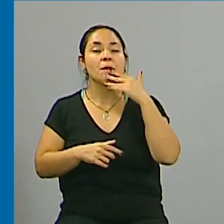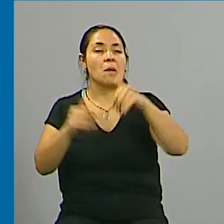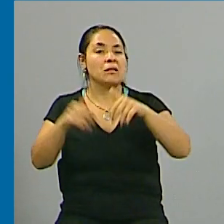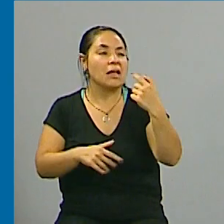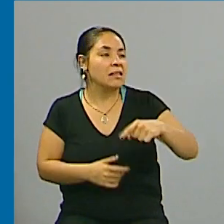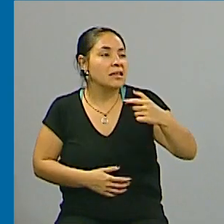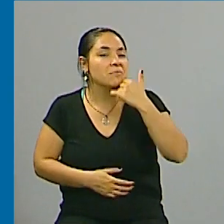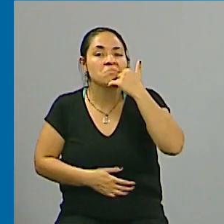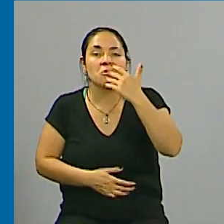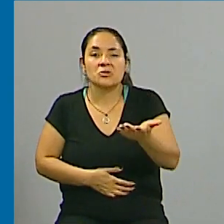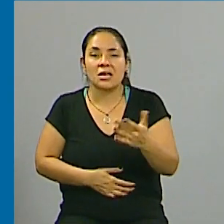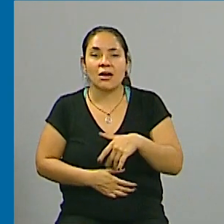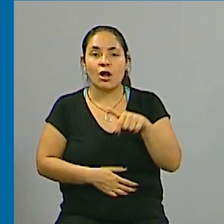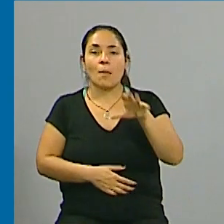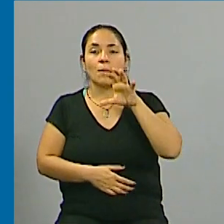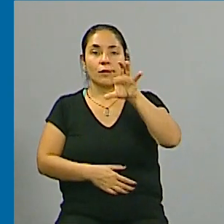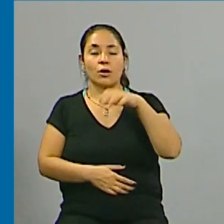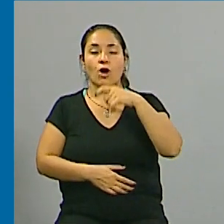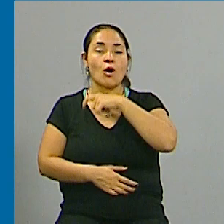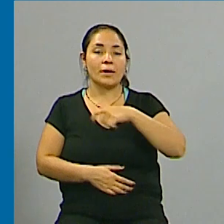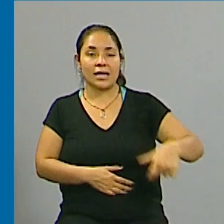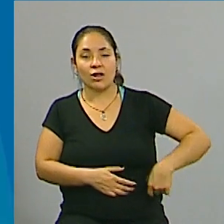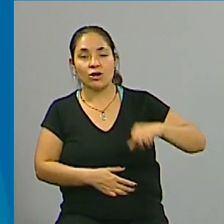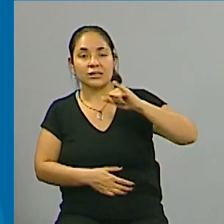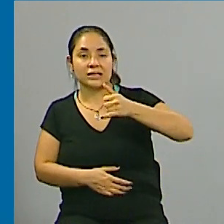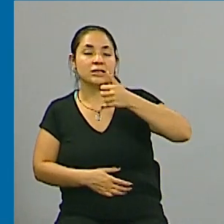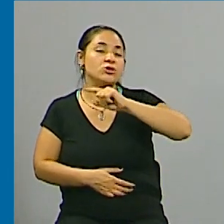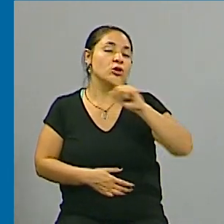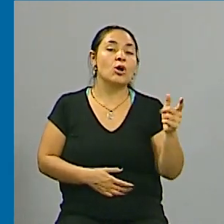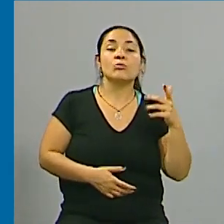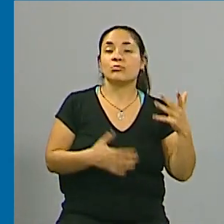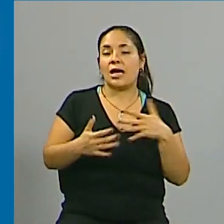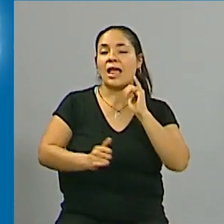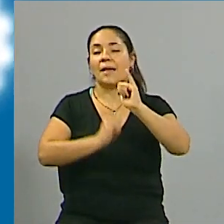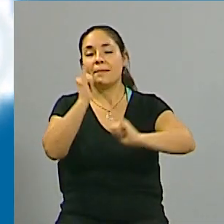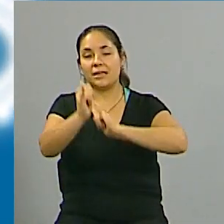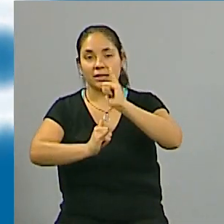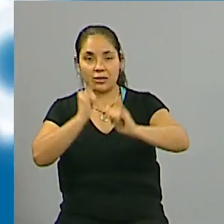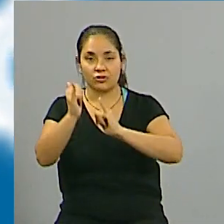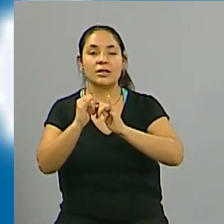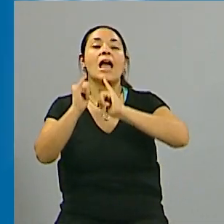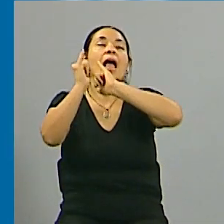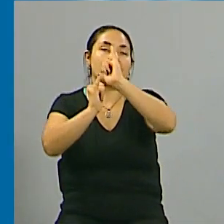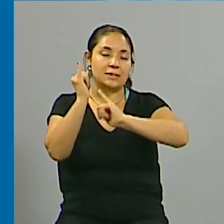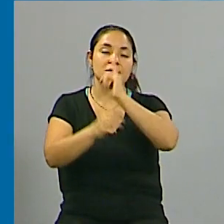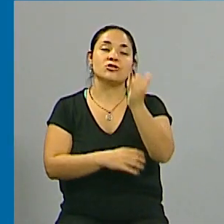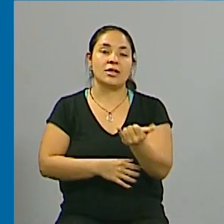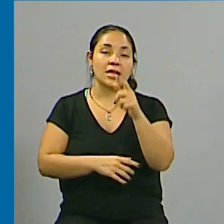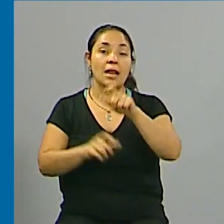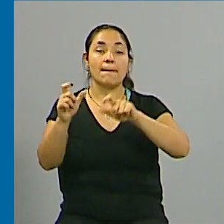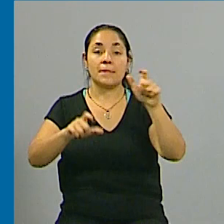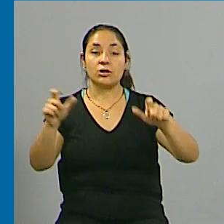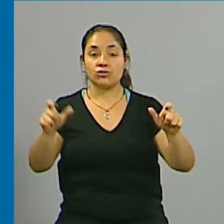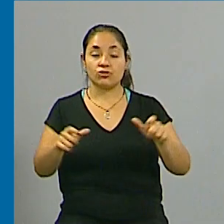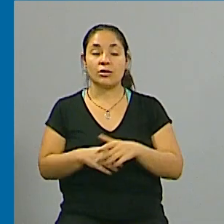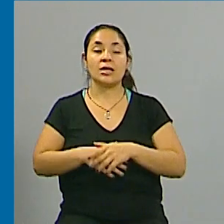ahora con el cierre de listas provinciales si vamos a votar gobernador o no. Tenemos que explicar eso. Y hay una explicación también a que la gente no